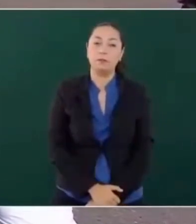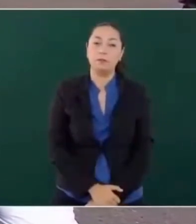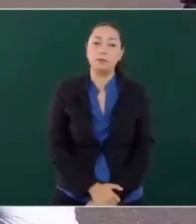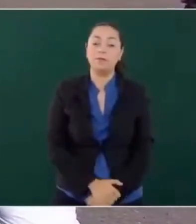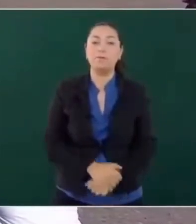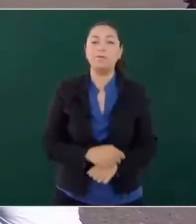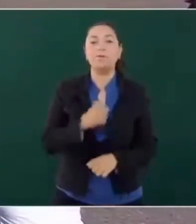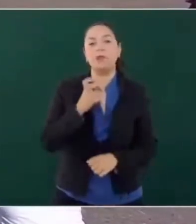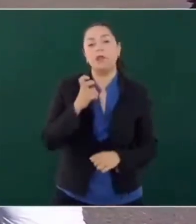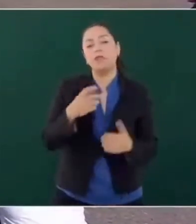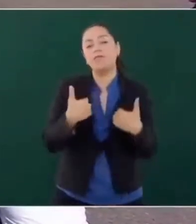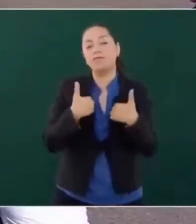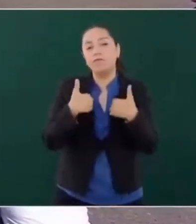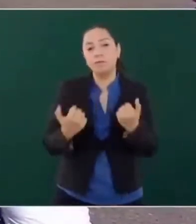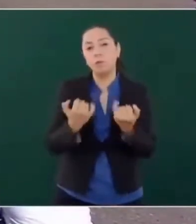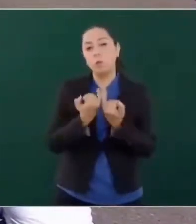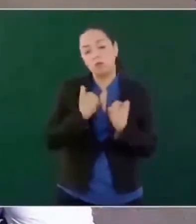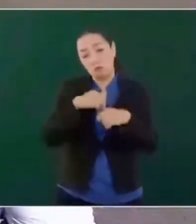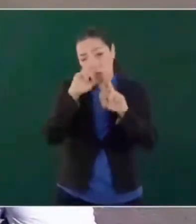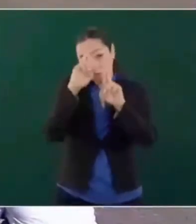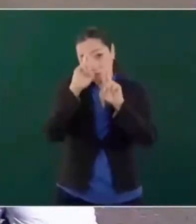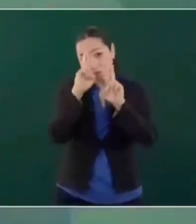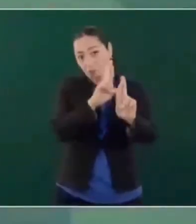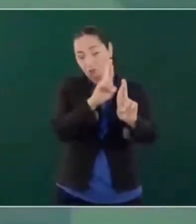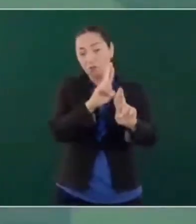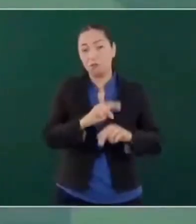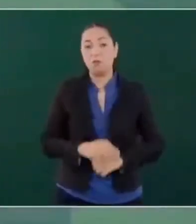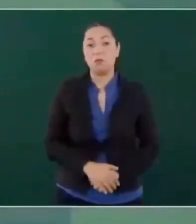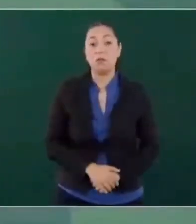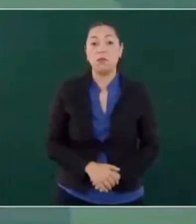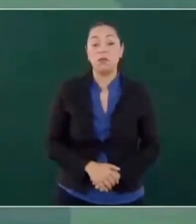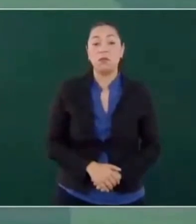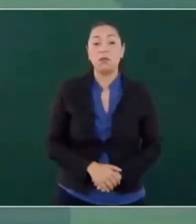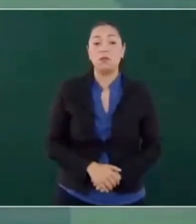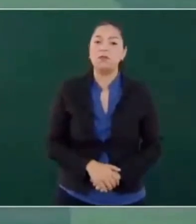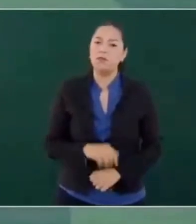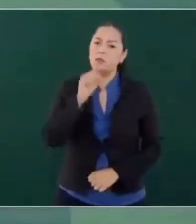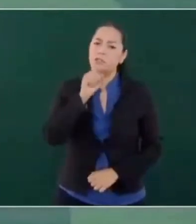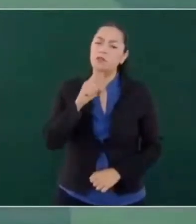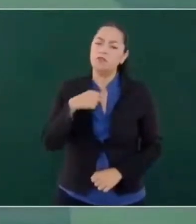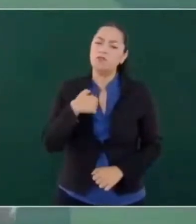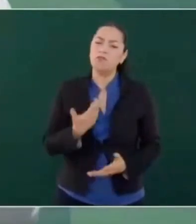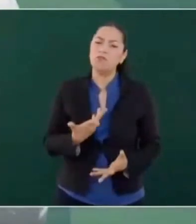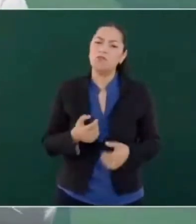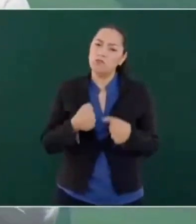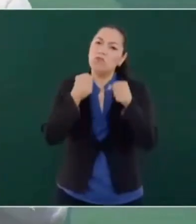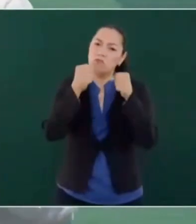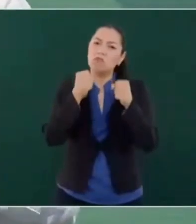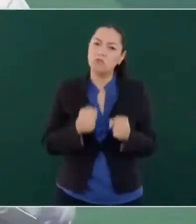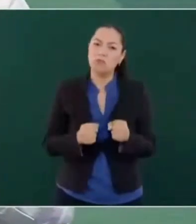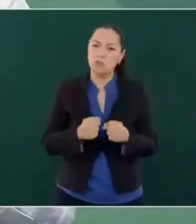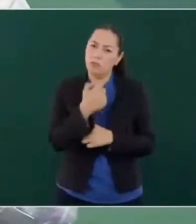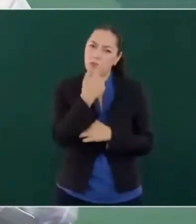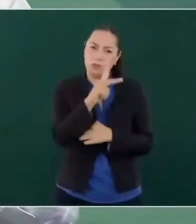los entendemos y los respetamos y les garantizamos su